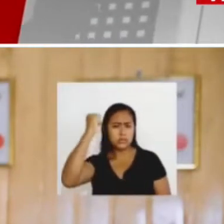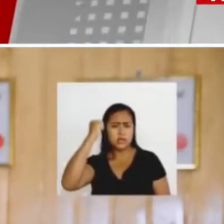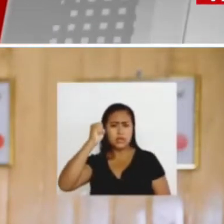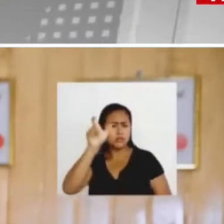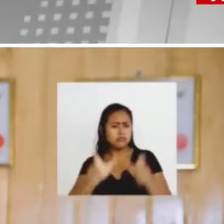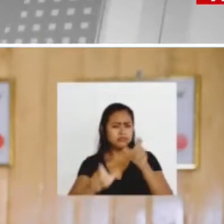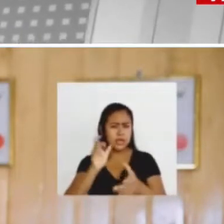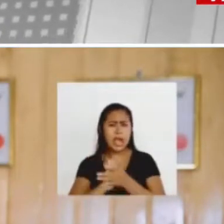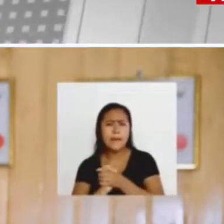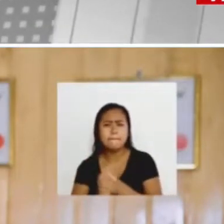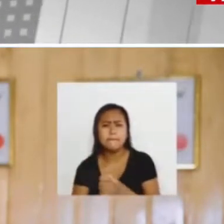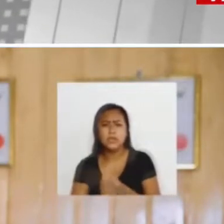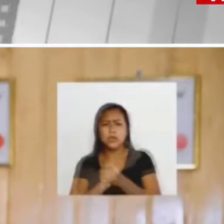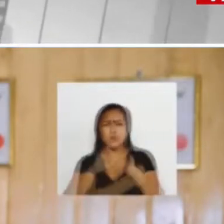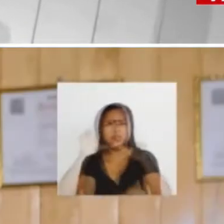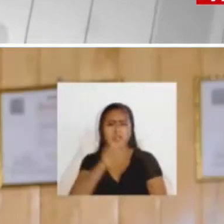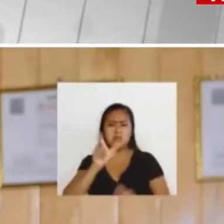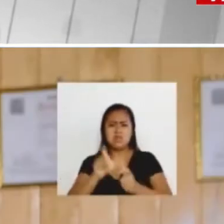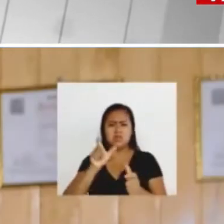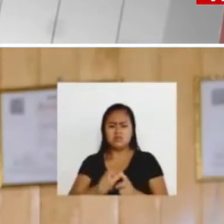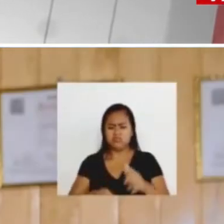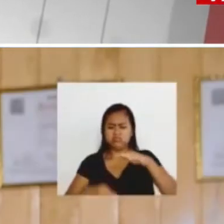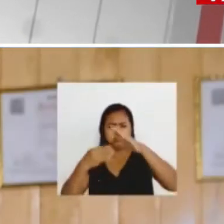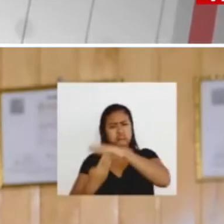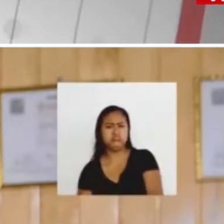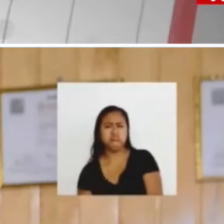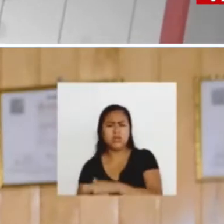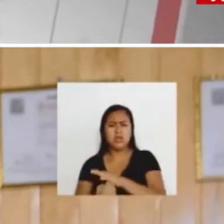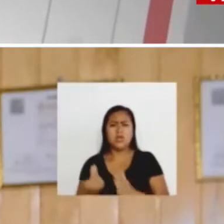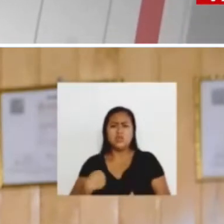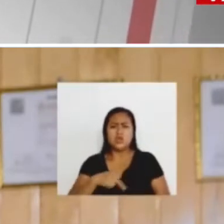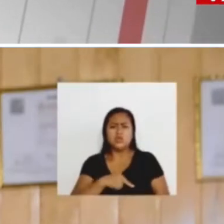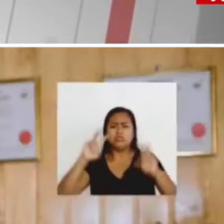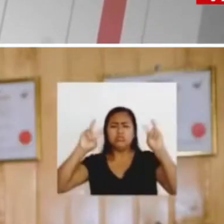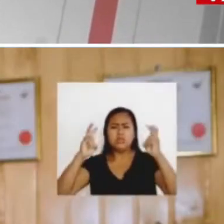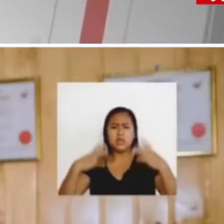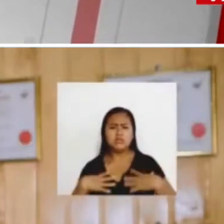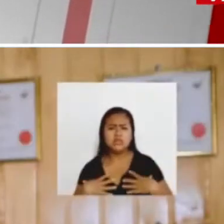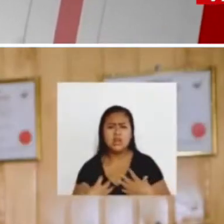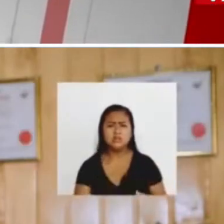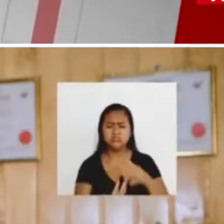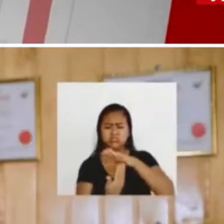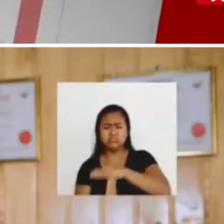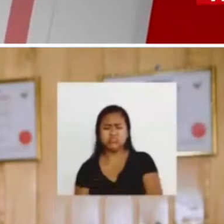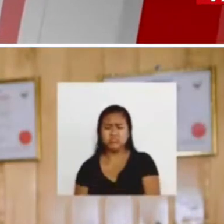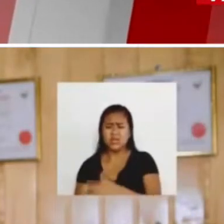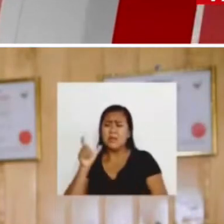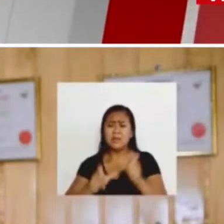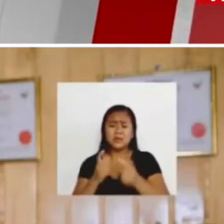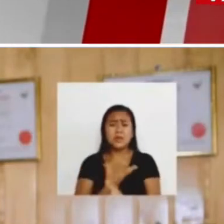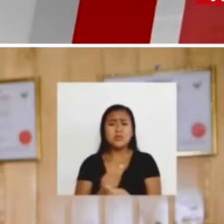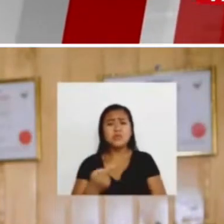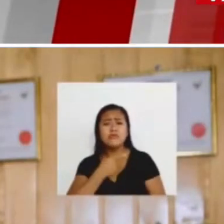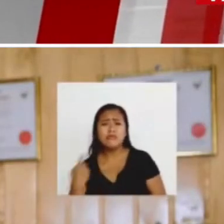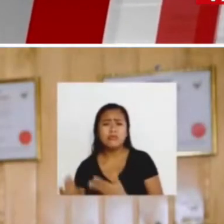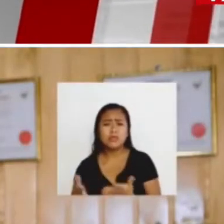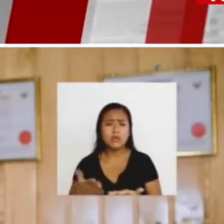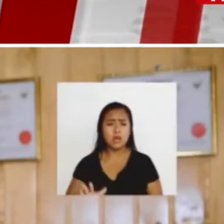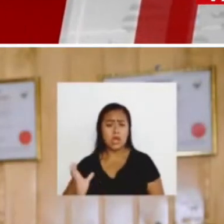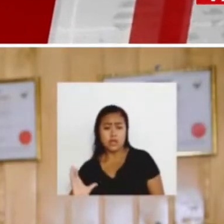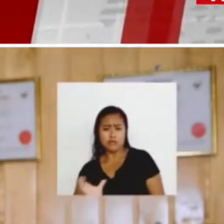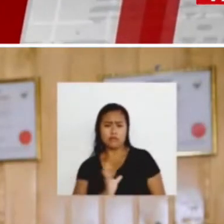el problema de la pandemia? ¿No? Porque esta pandemia, Hugo, no se va a terminar ahora. Tenemos para rato. Si no nos vacunamos, no nos va a servir de